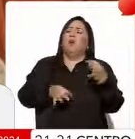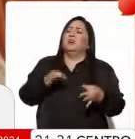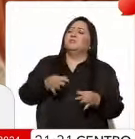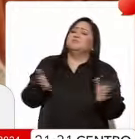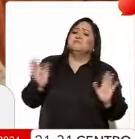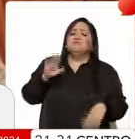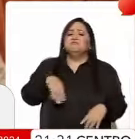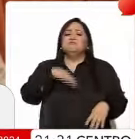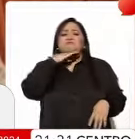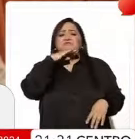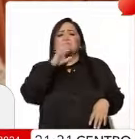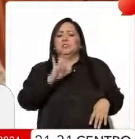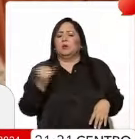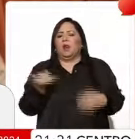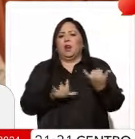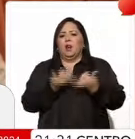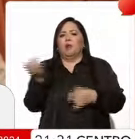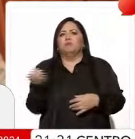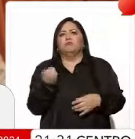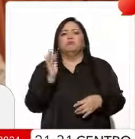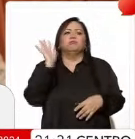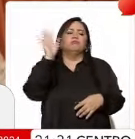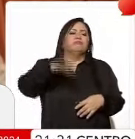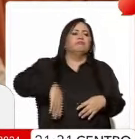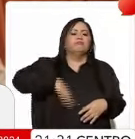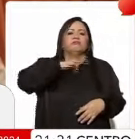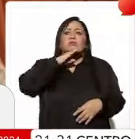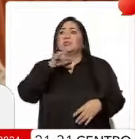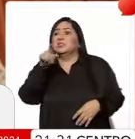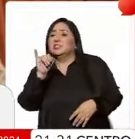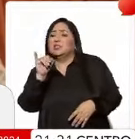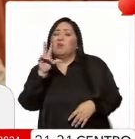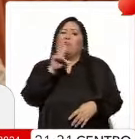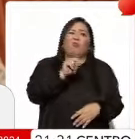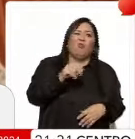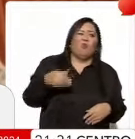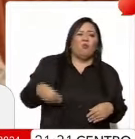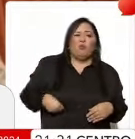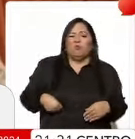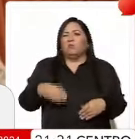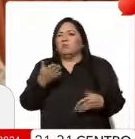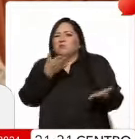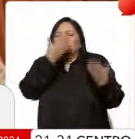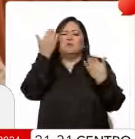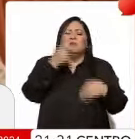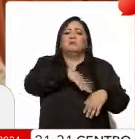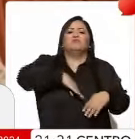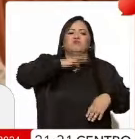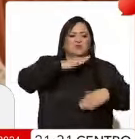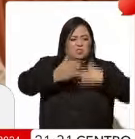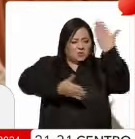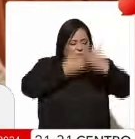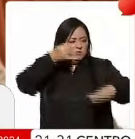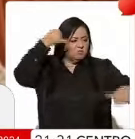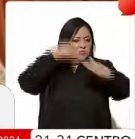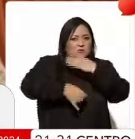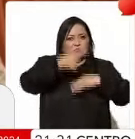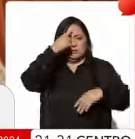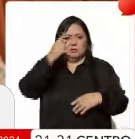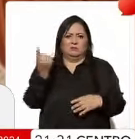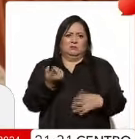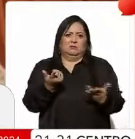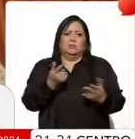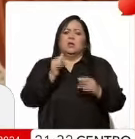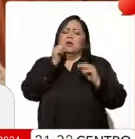del Olimpo, juega los dados de la fortuna y determina si alguien es culpable o inocente, buscando el criterio más absurdo para liberar